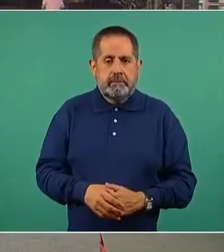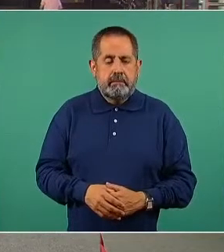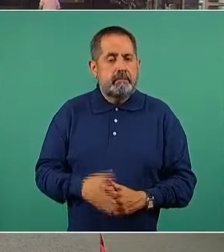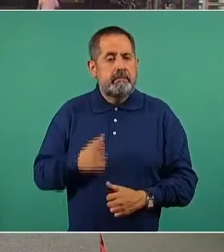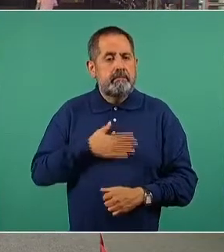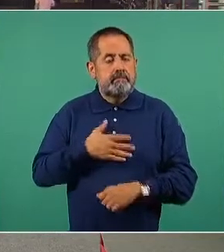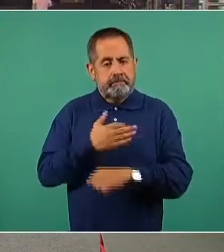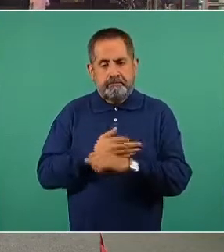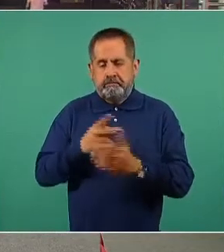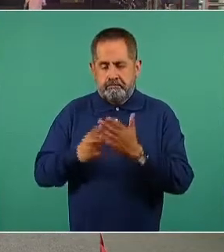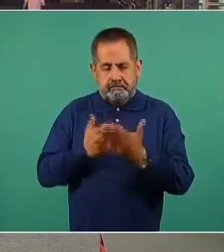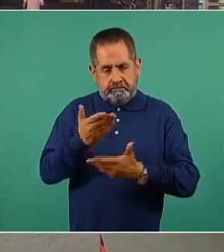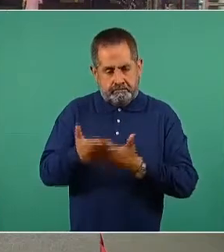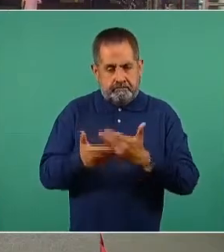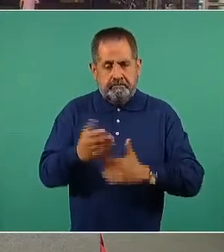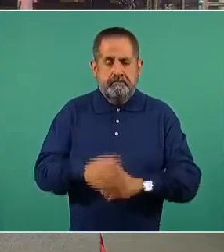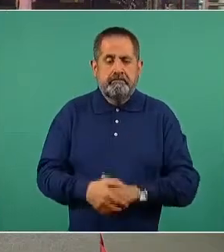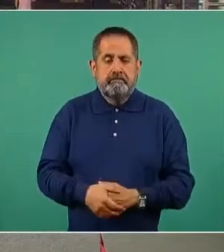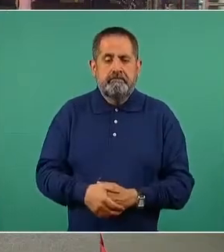Buenas tardes nuevamente, doctor.